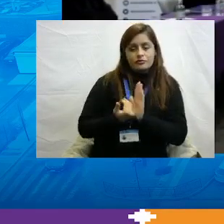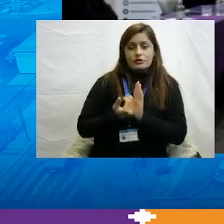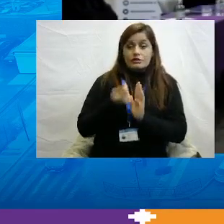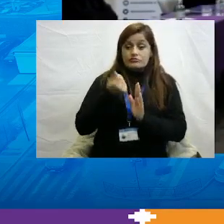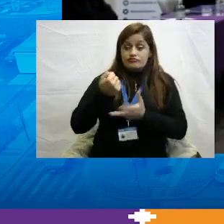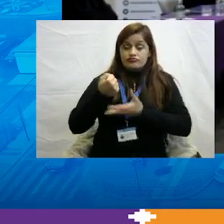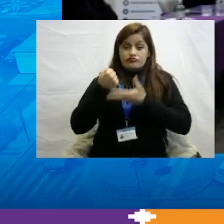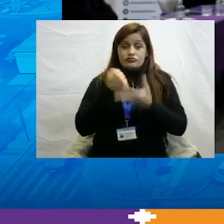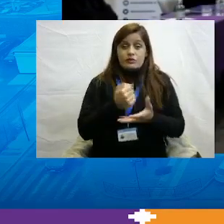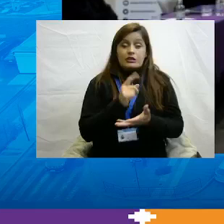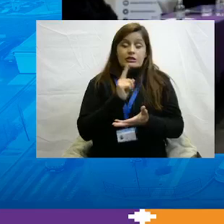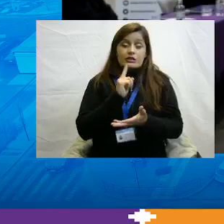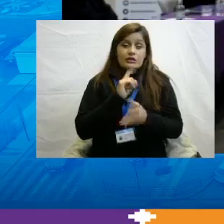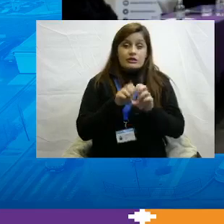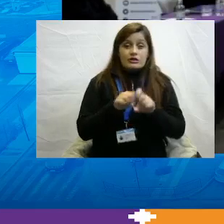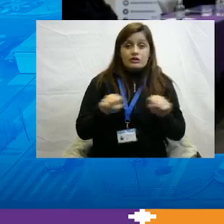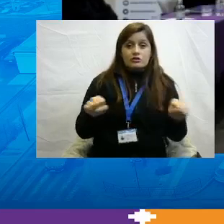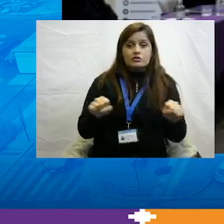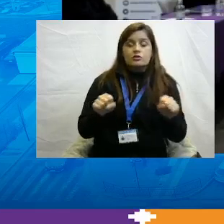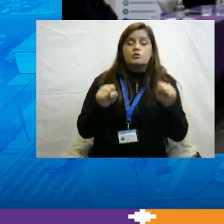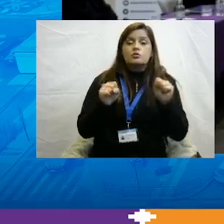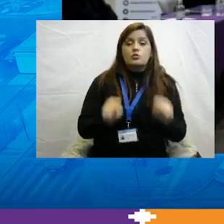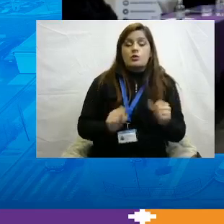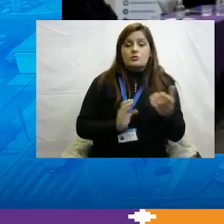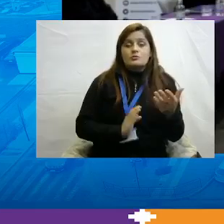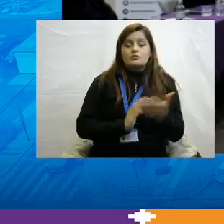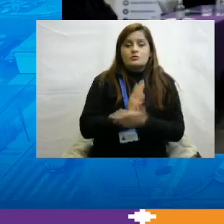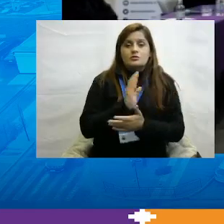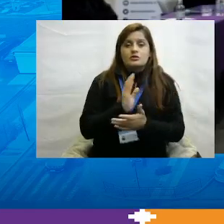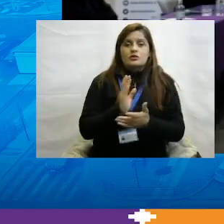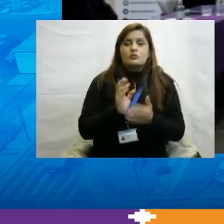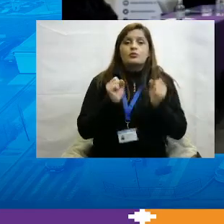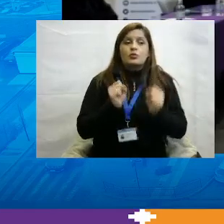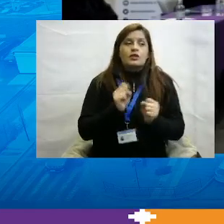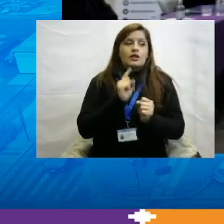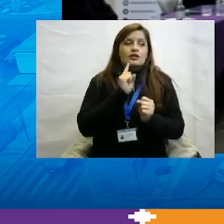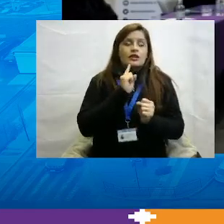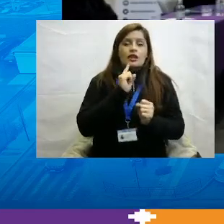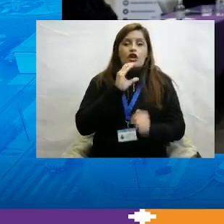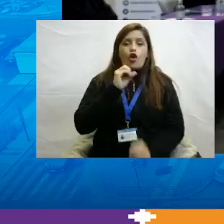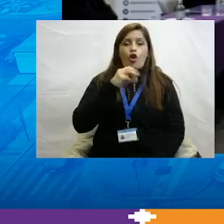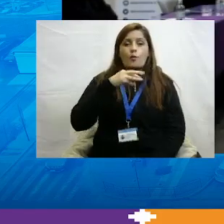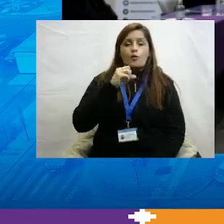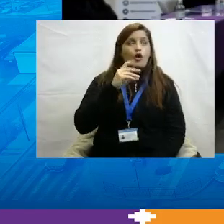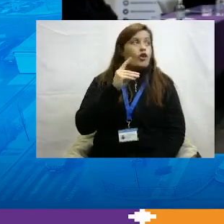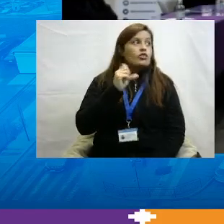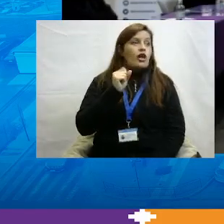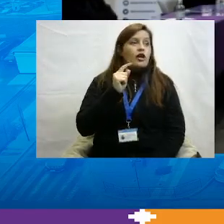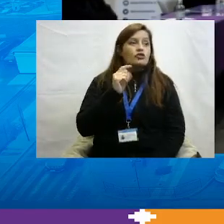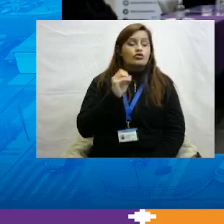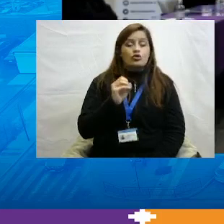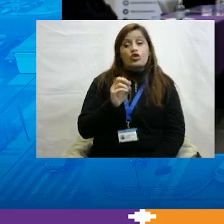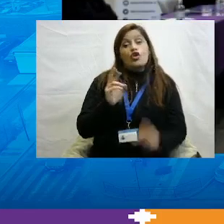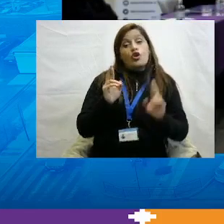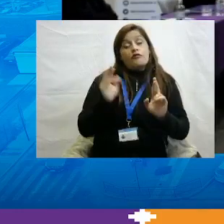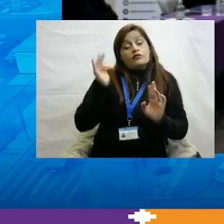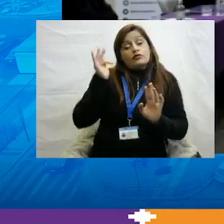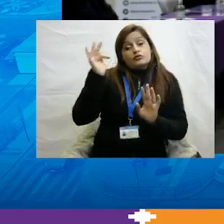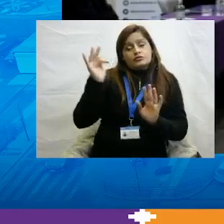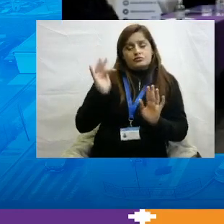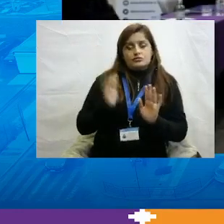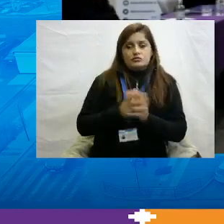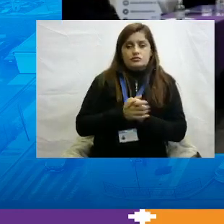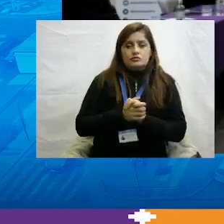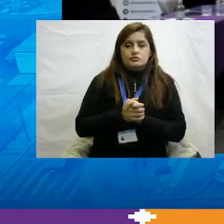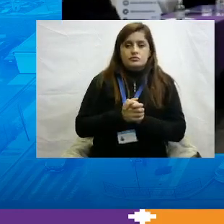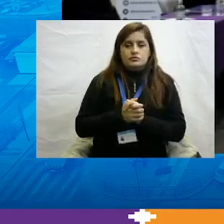ya estén ejecutados, también se pueda abrir la posibilidad a que existan comodatos compartidos con otras organizaciones. Pero eso ya pasa, yo creo